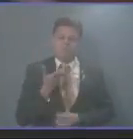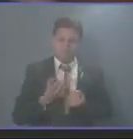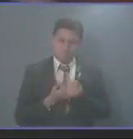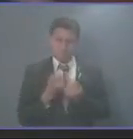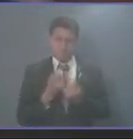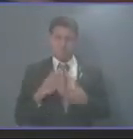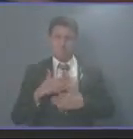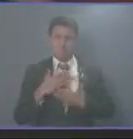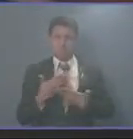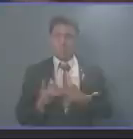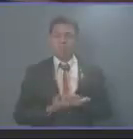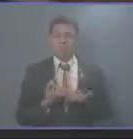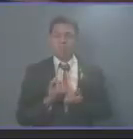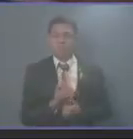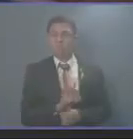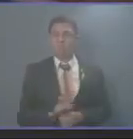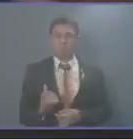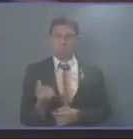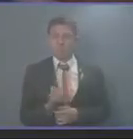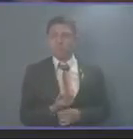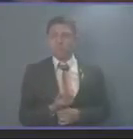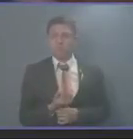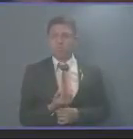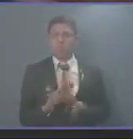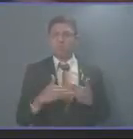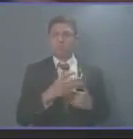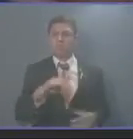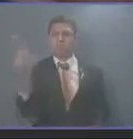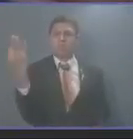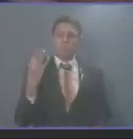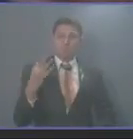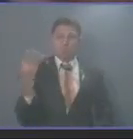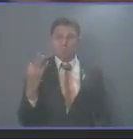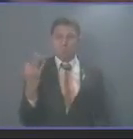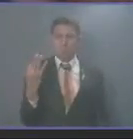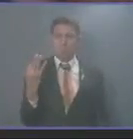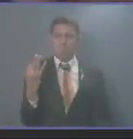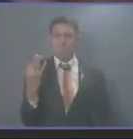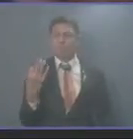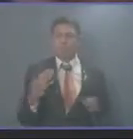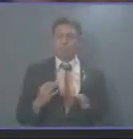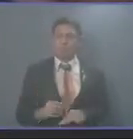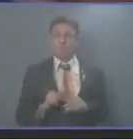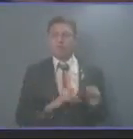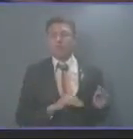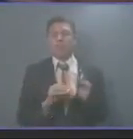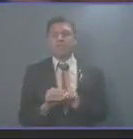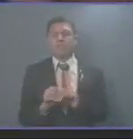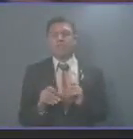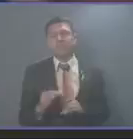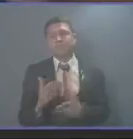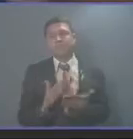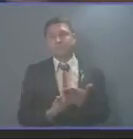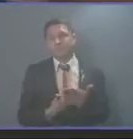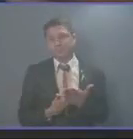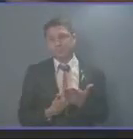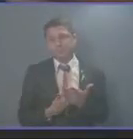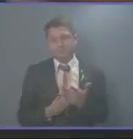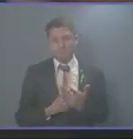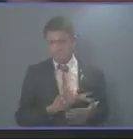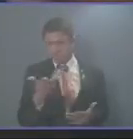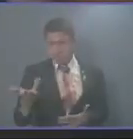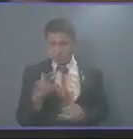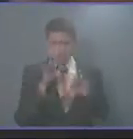para brindar ayuda a las personas más necesitadas de nuestro país. Y en agradecimiento a todo el